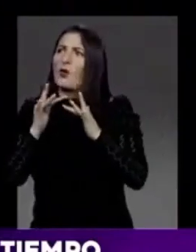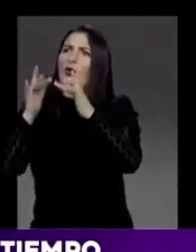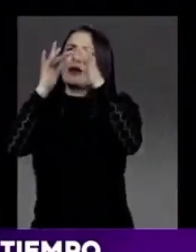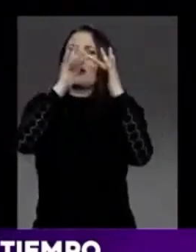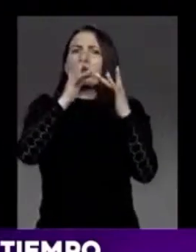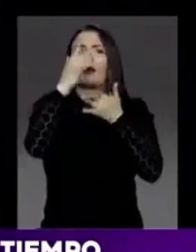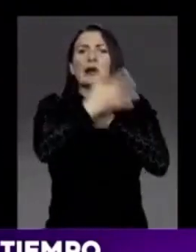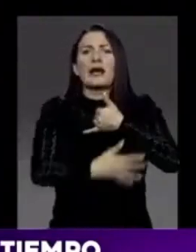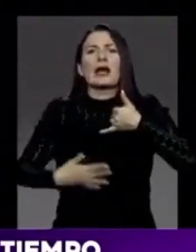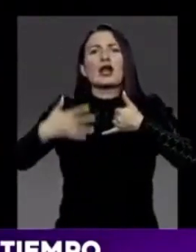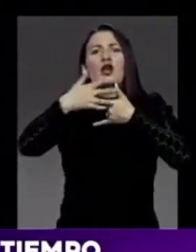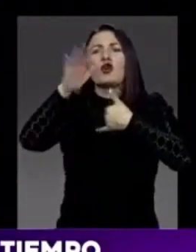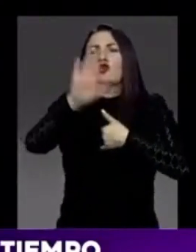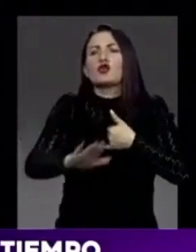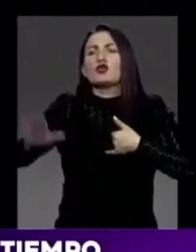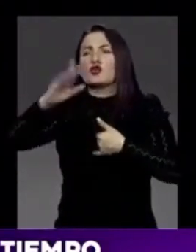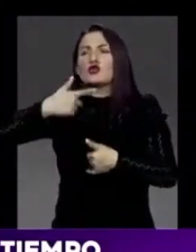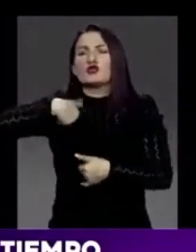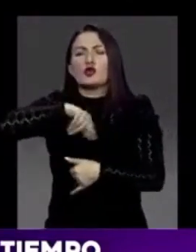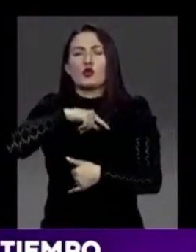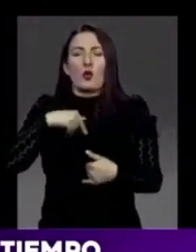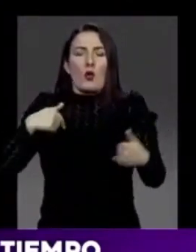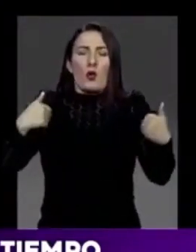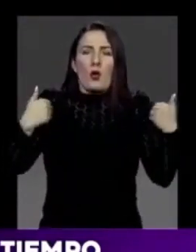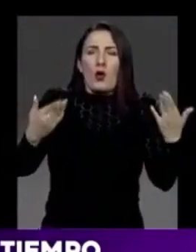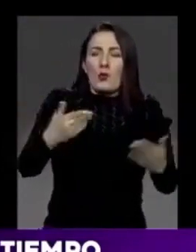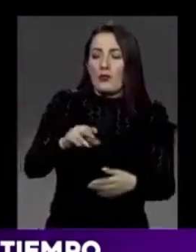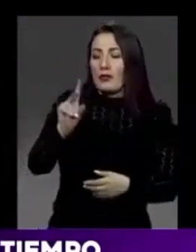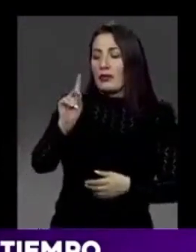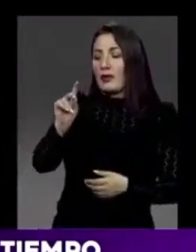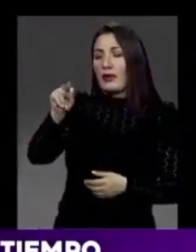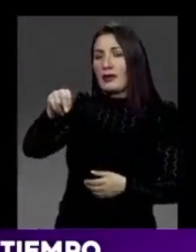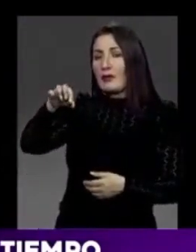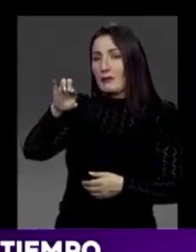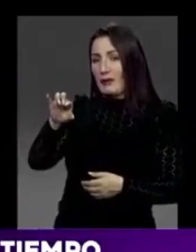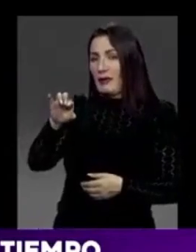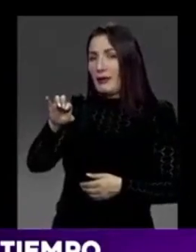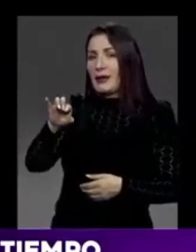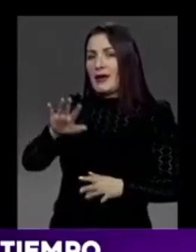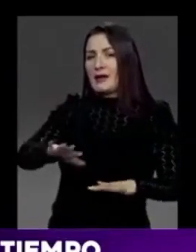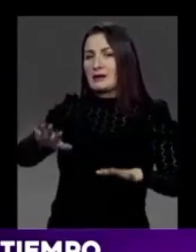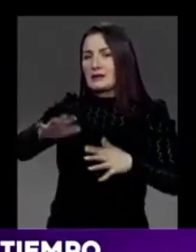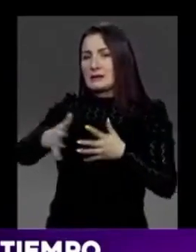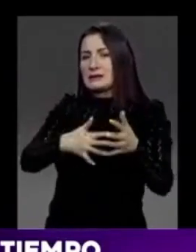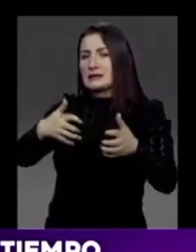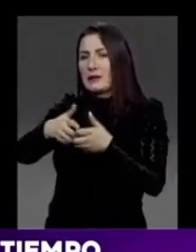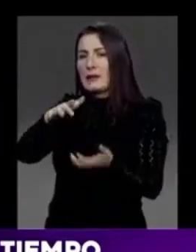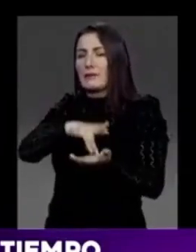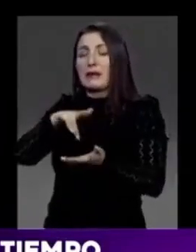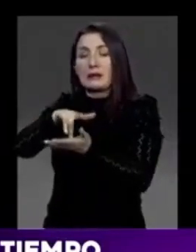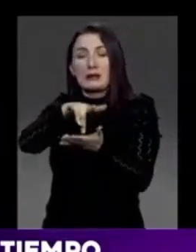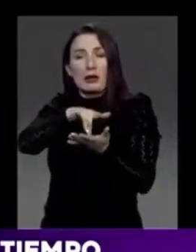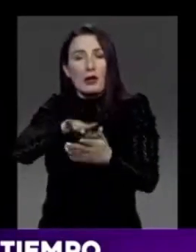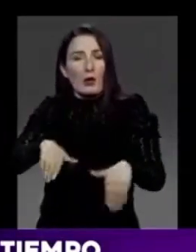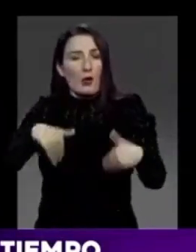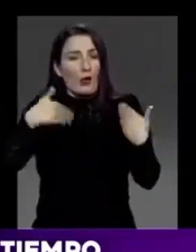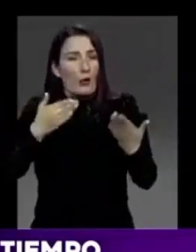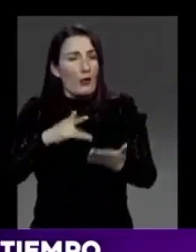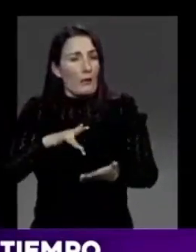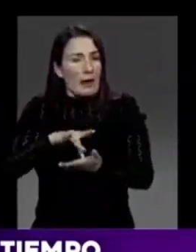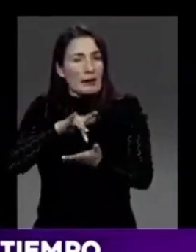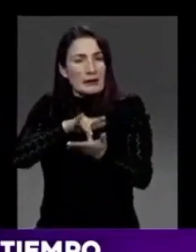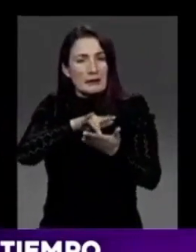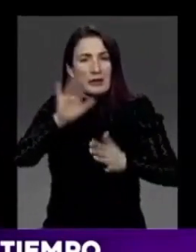lo que estamos componiendo nosotros es que el dnp el tema de sistema de participación y todo lo que significa la participación